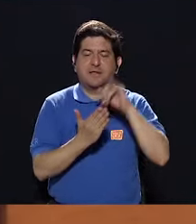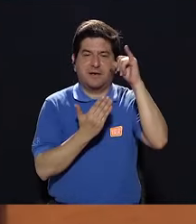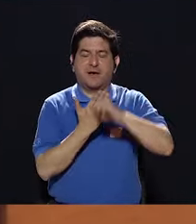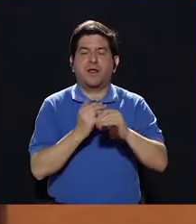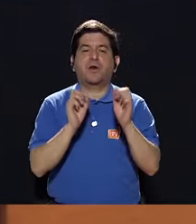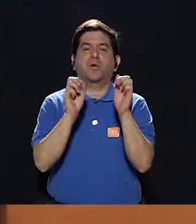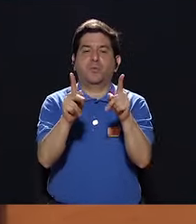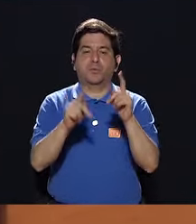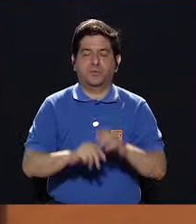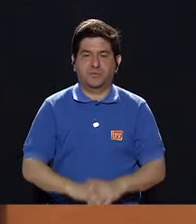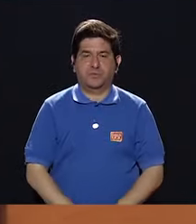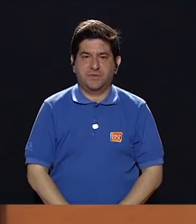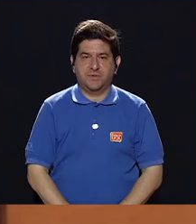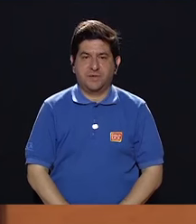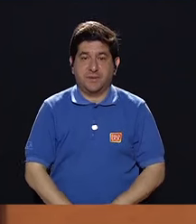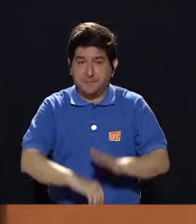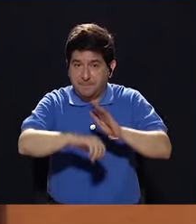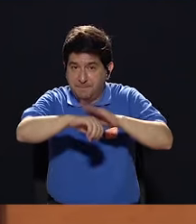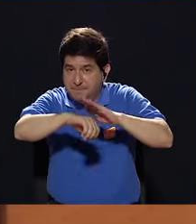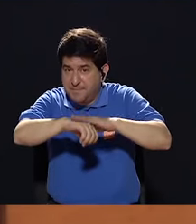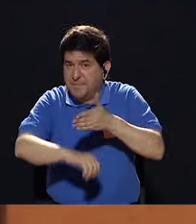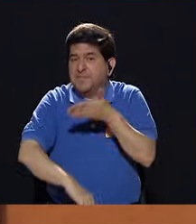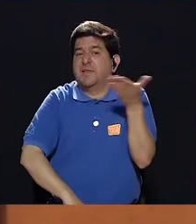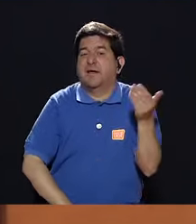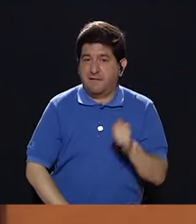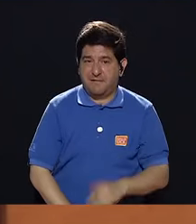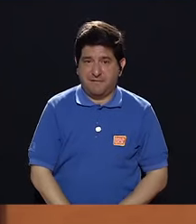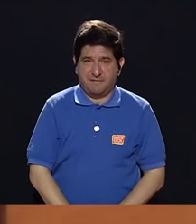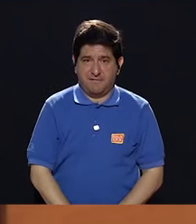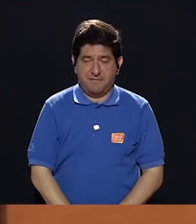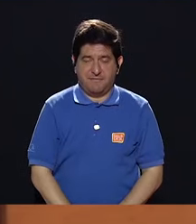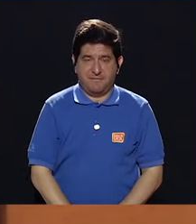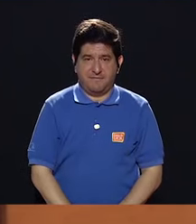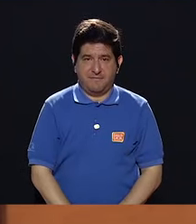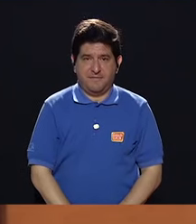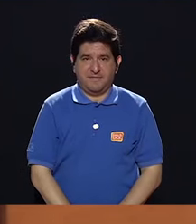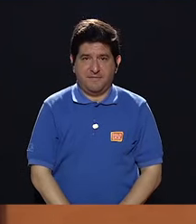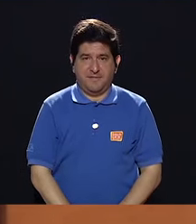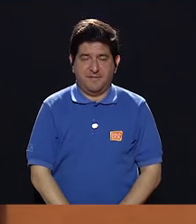un proyecto como ese, porque nos va a permitir